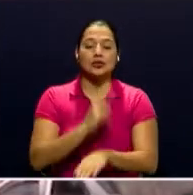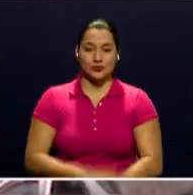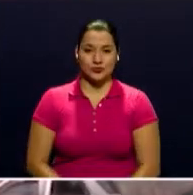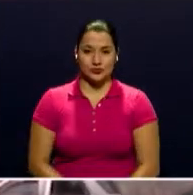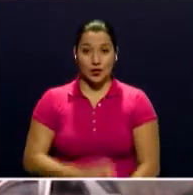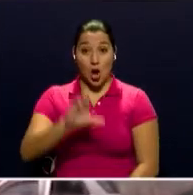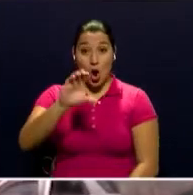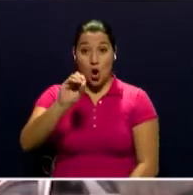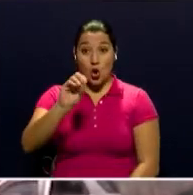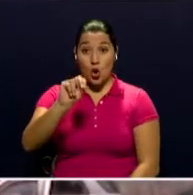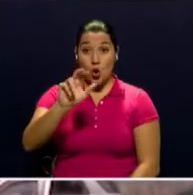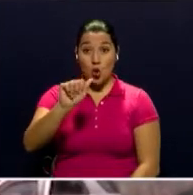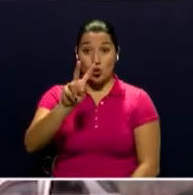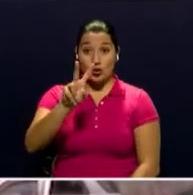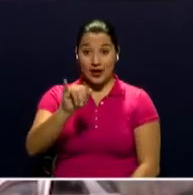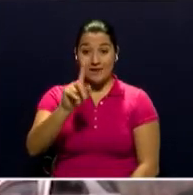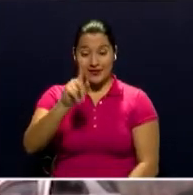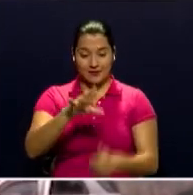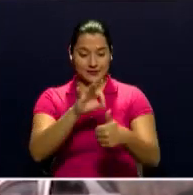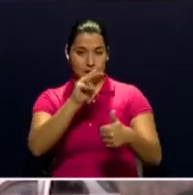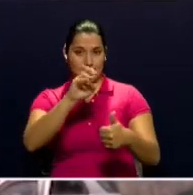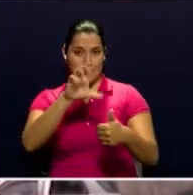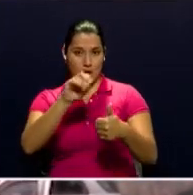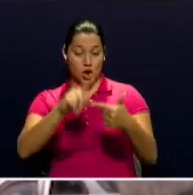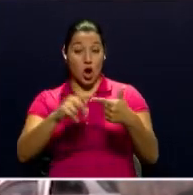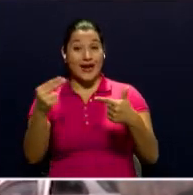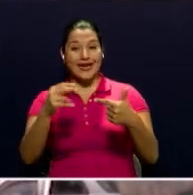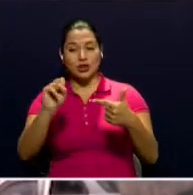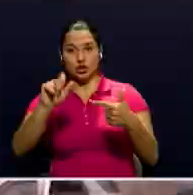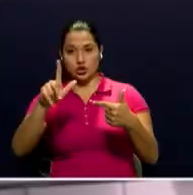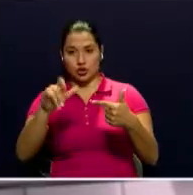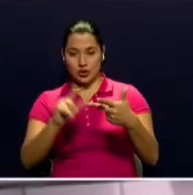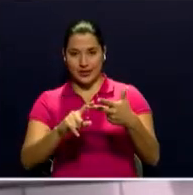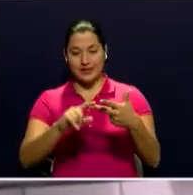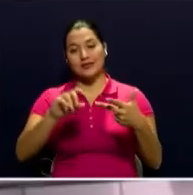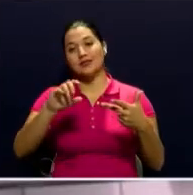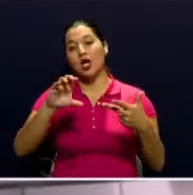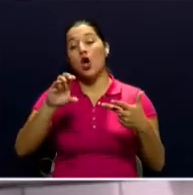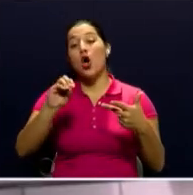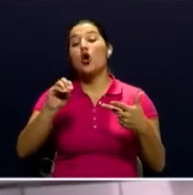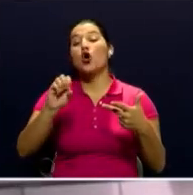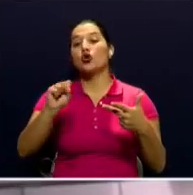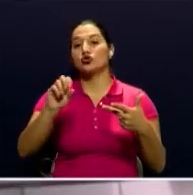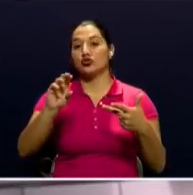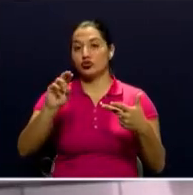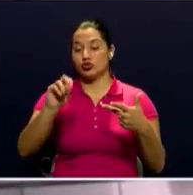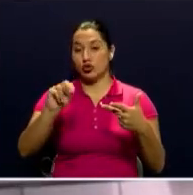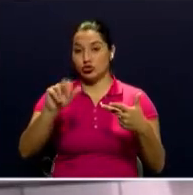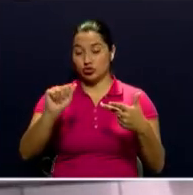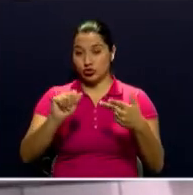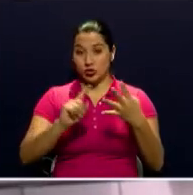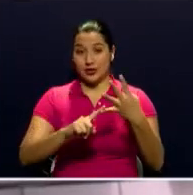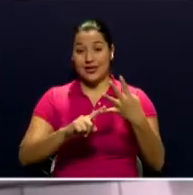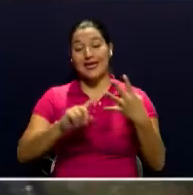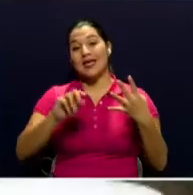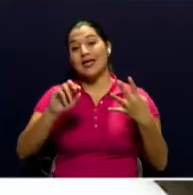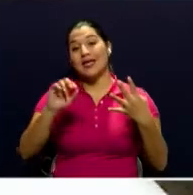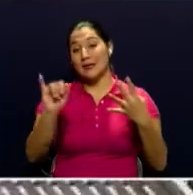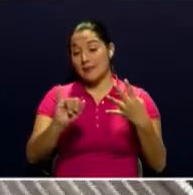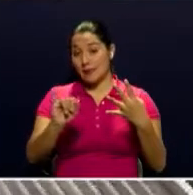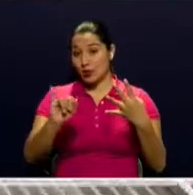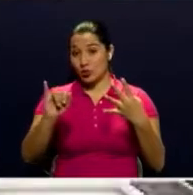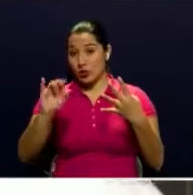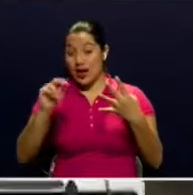El CONAVI deberá escoger entre MECO, Hernán Solís, el consorcio Copisa Intra Atillos 4 y Viaducto Atillo 4